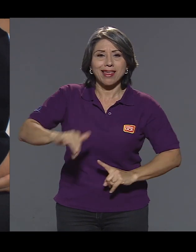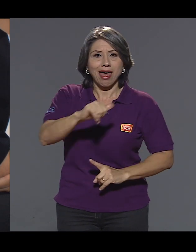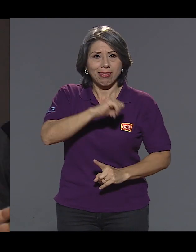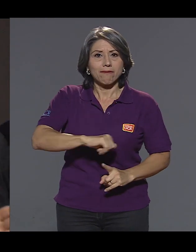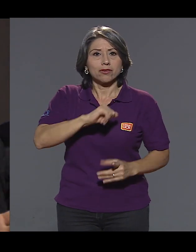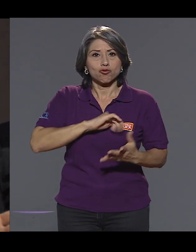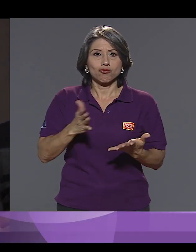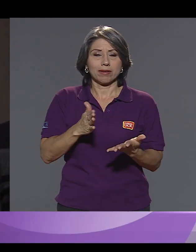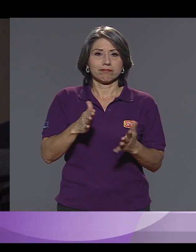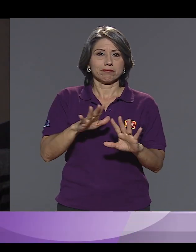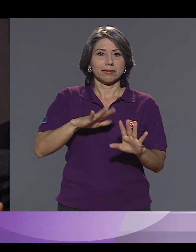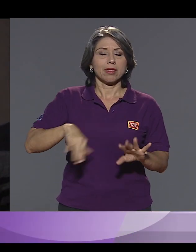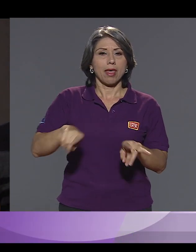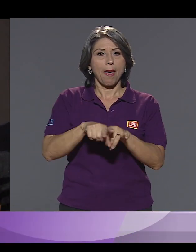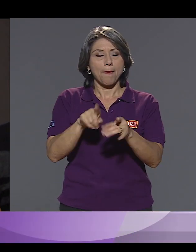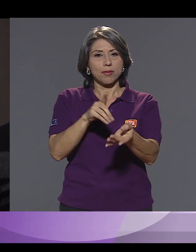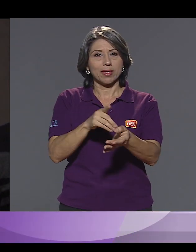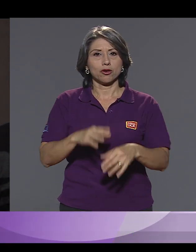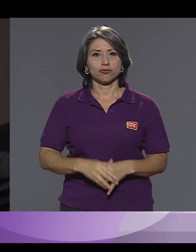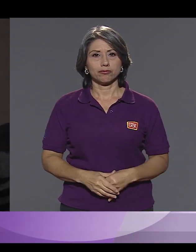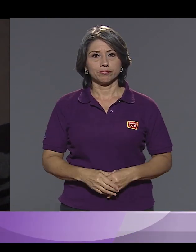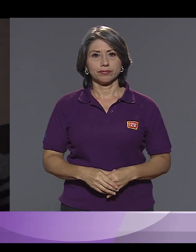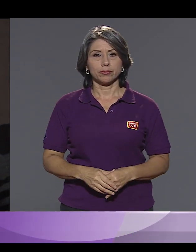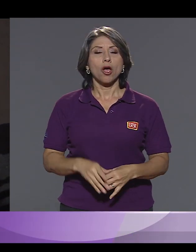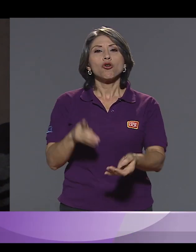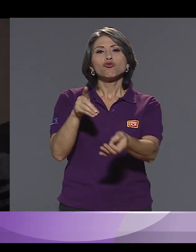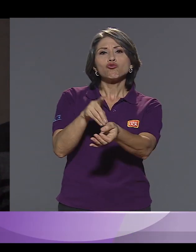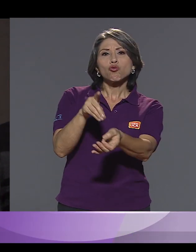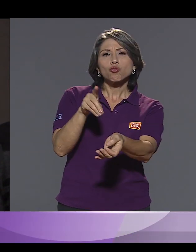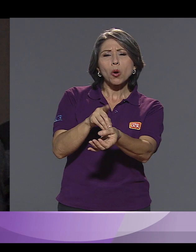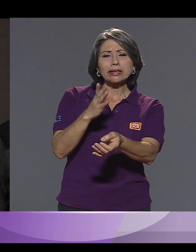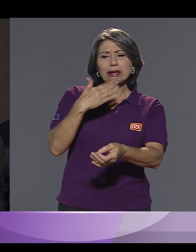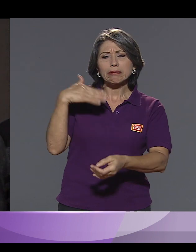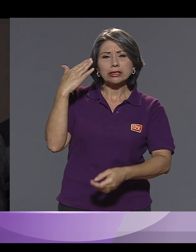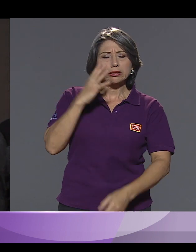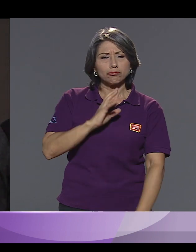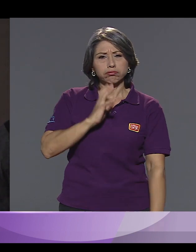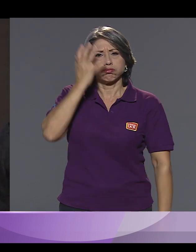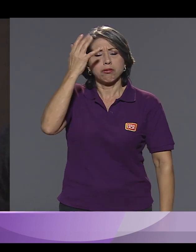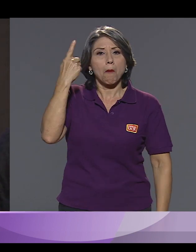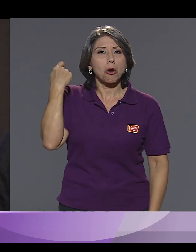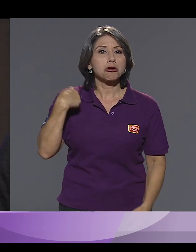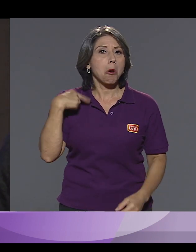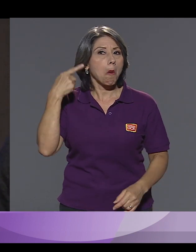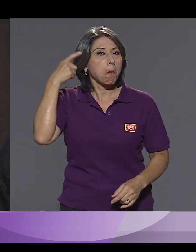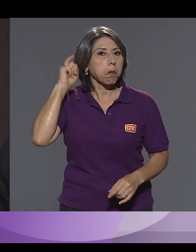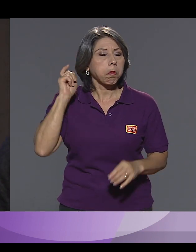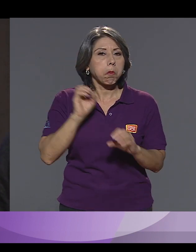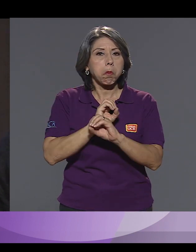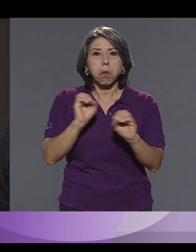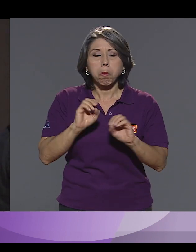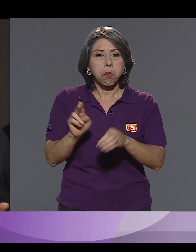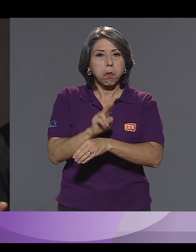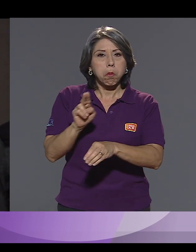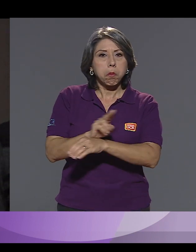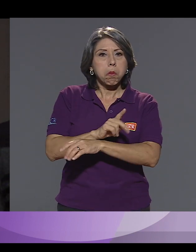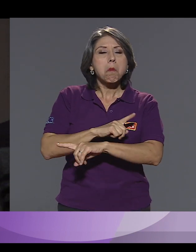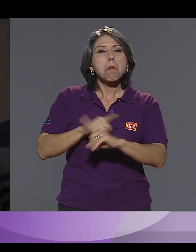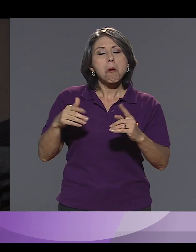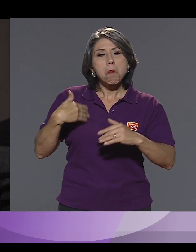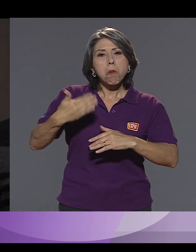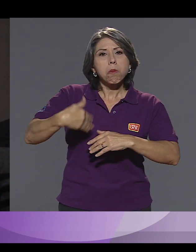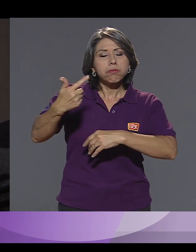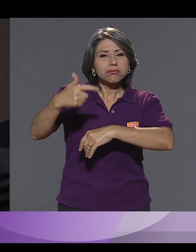médicos. Los doctores se molestaban porque yo no usaba audífonos, pero con el tiempo,